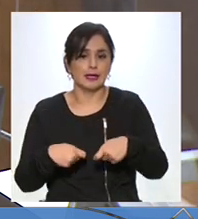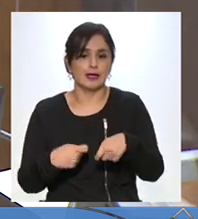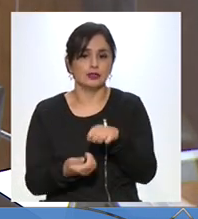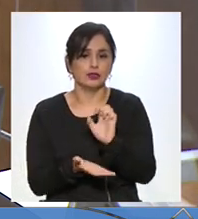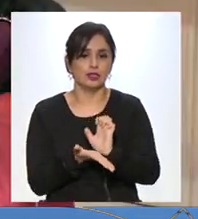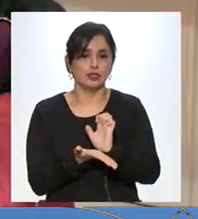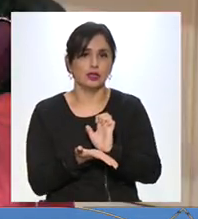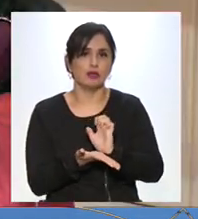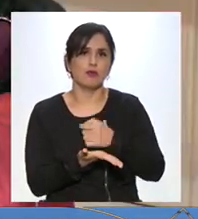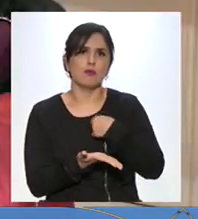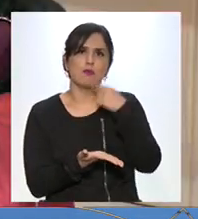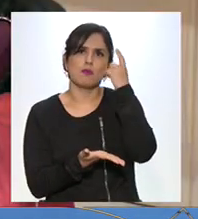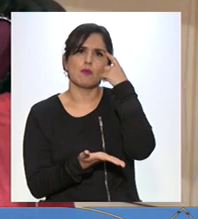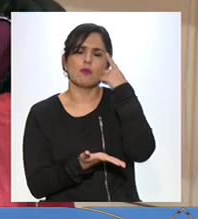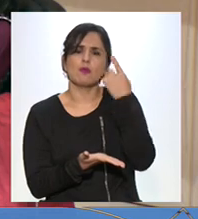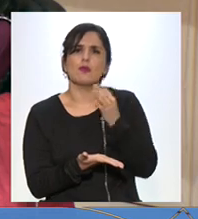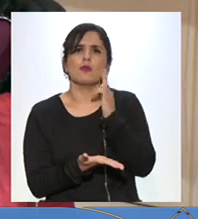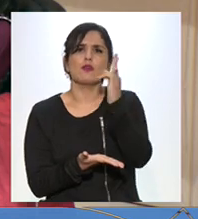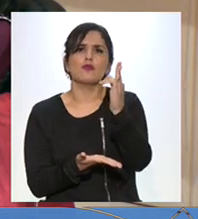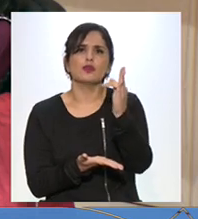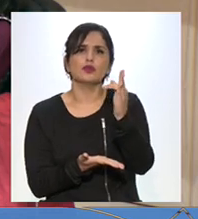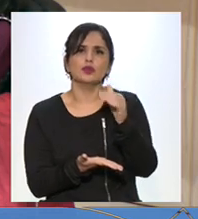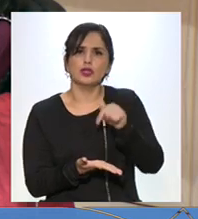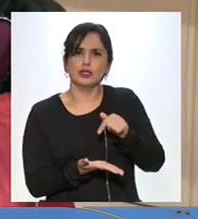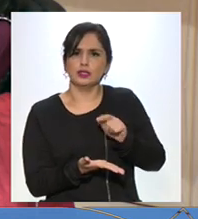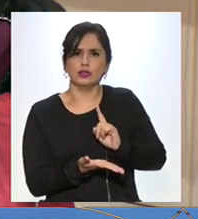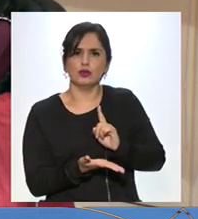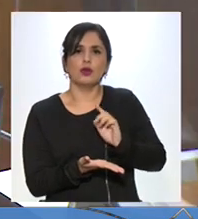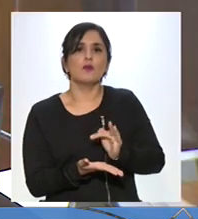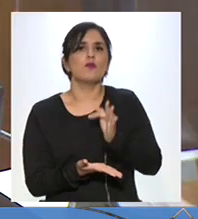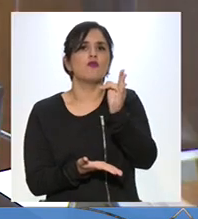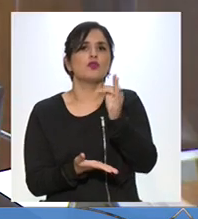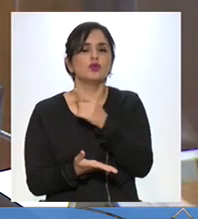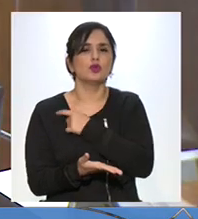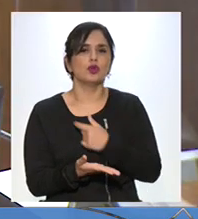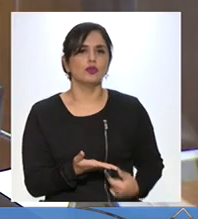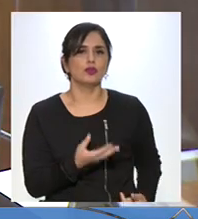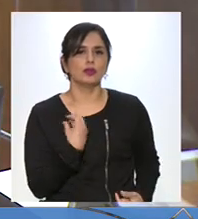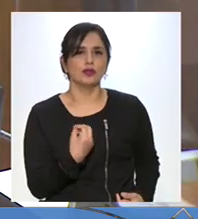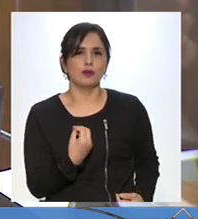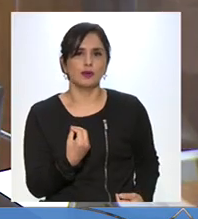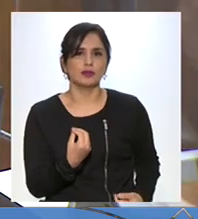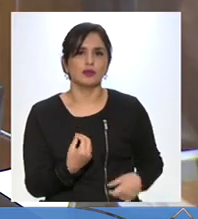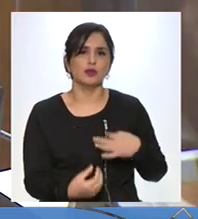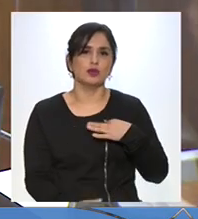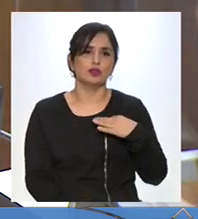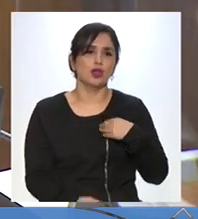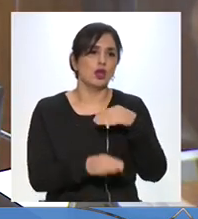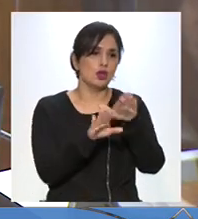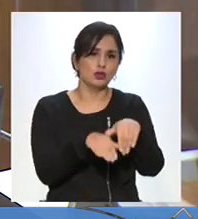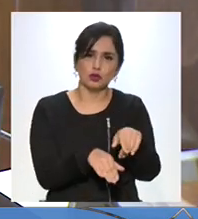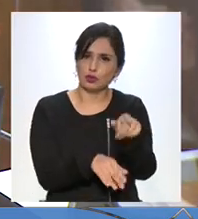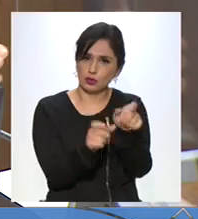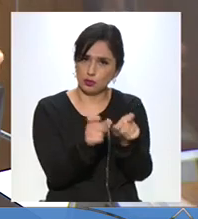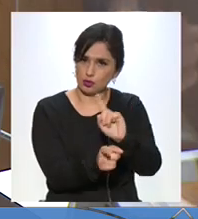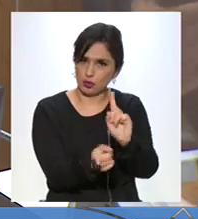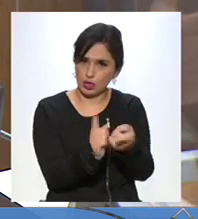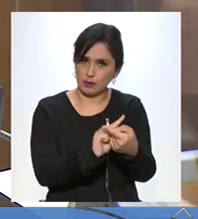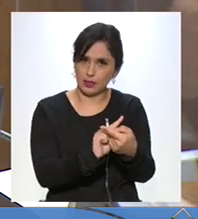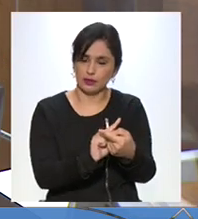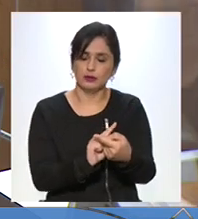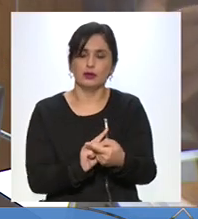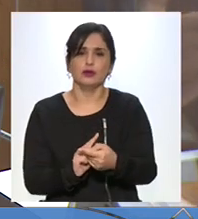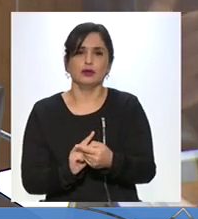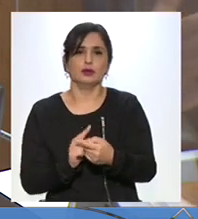lo que uno piensa en el destino no es este gobierno que va de salida, sino en el de que viene, porque los ciudadanos siguen siendo los mismos. Algunos se van de la